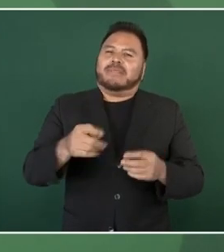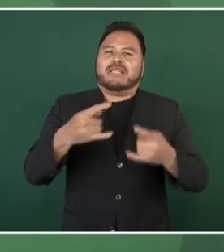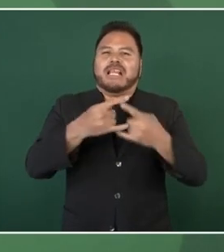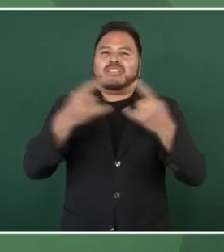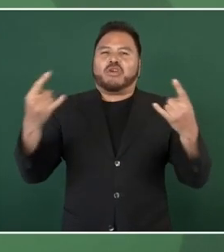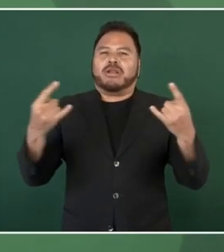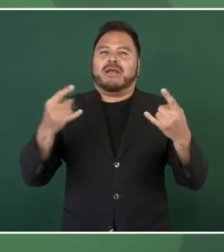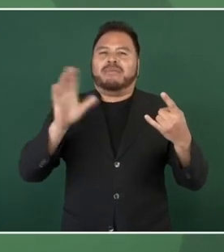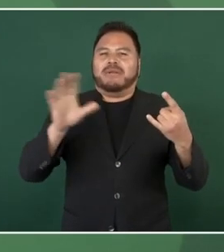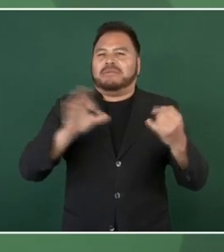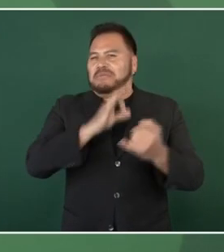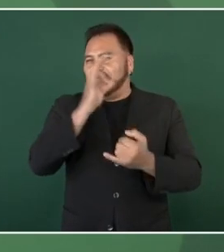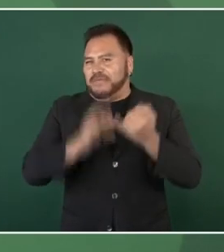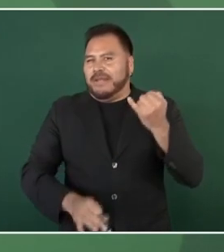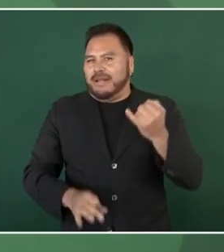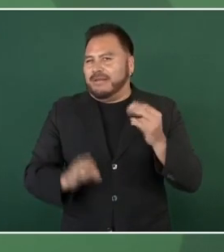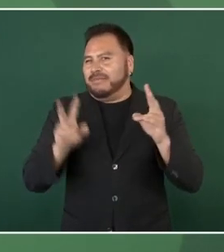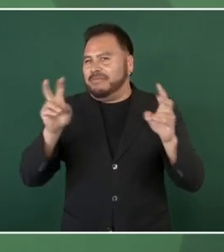historia